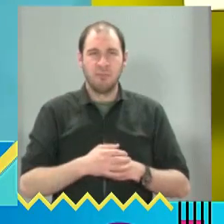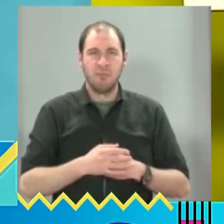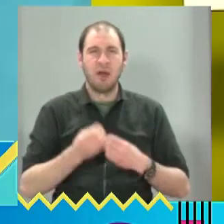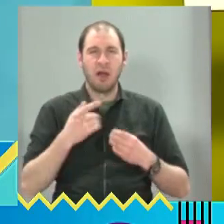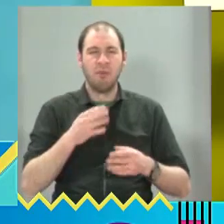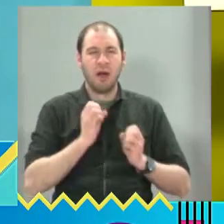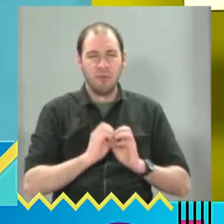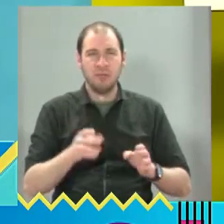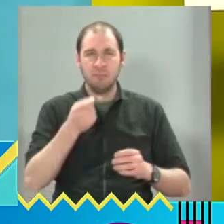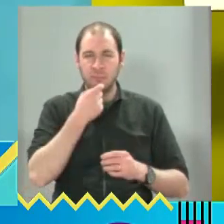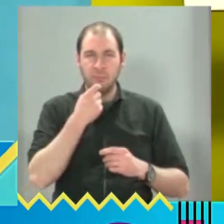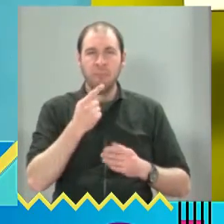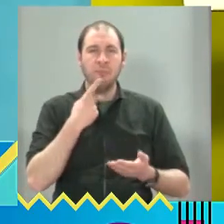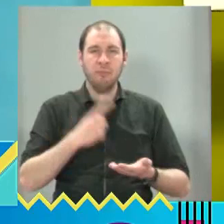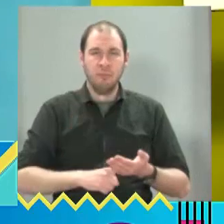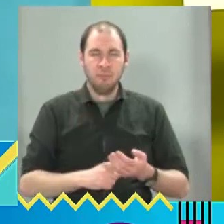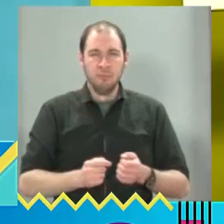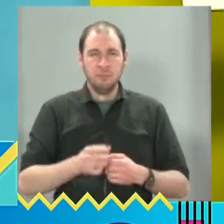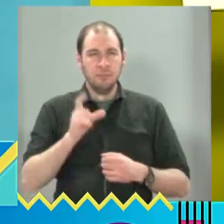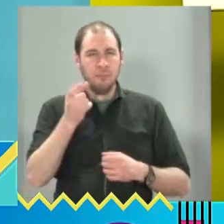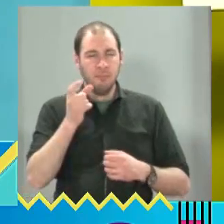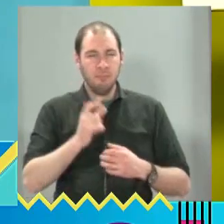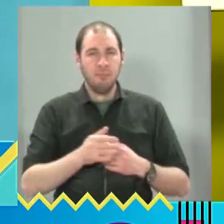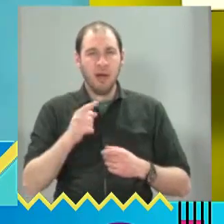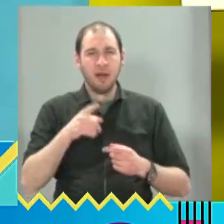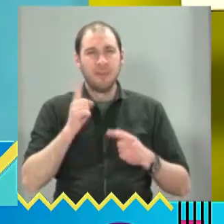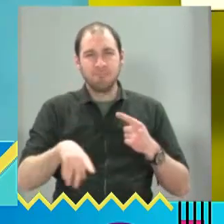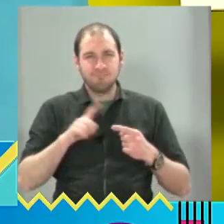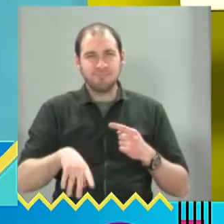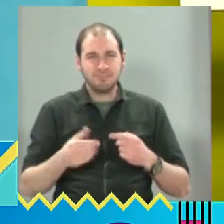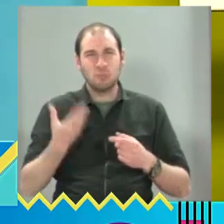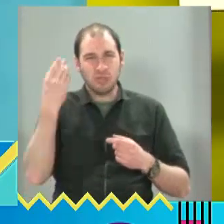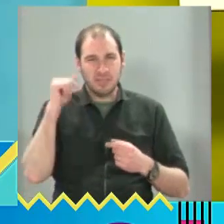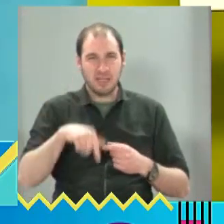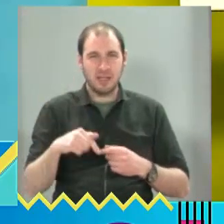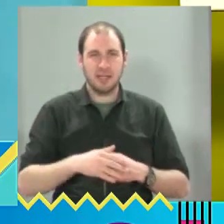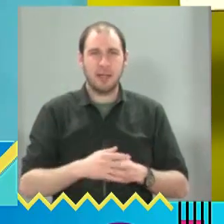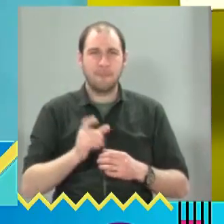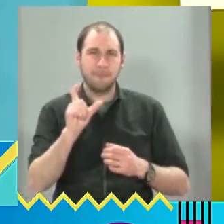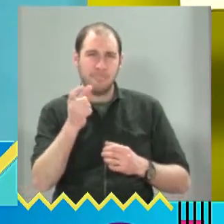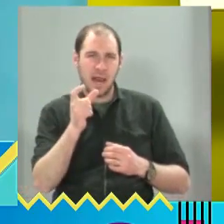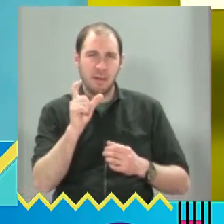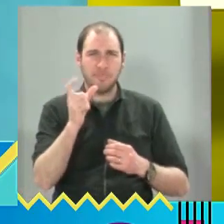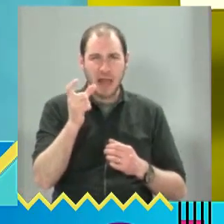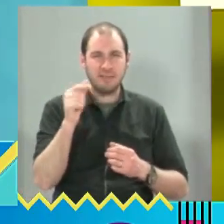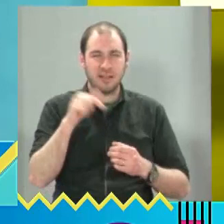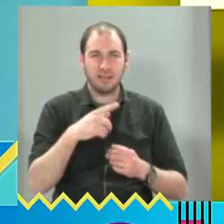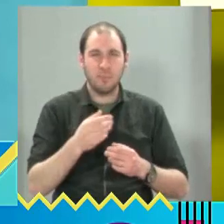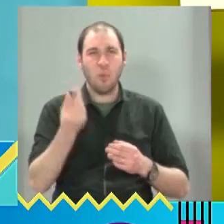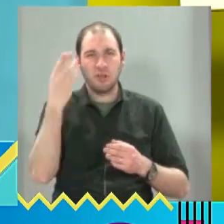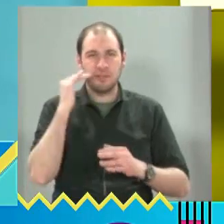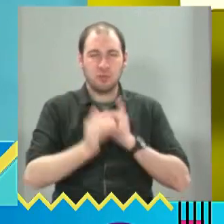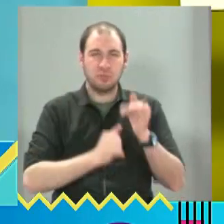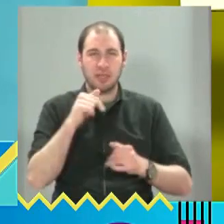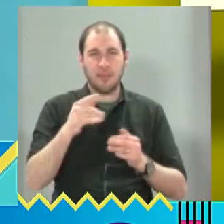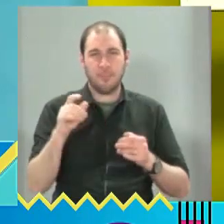empezar a aplicar, por ejemplo, en toma de decisiones? Una palabra que la vamos a repetir seguramente muchas veces, un concepto en una palabra que vamos a repetir muchas veces